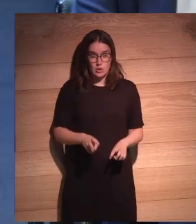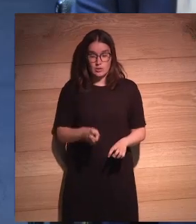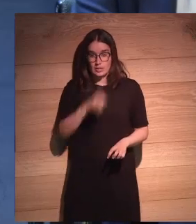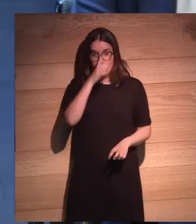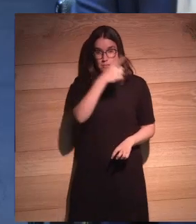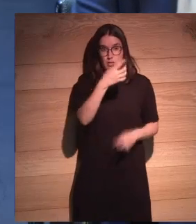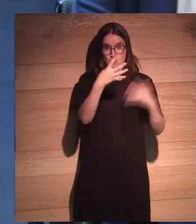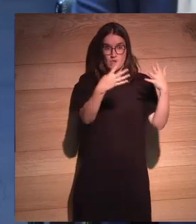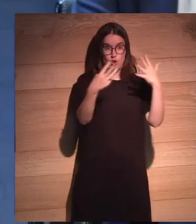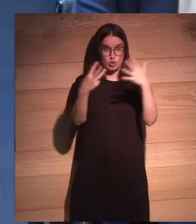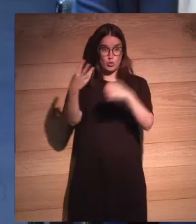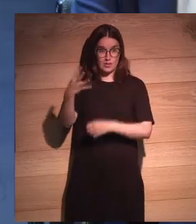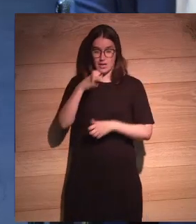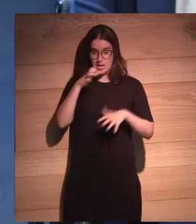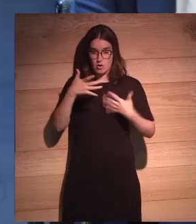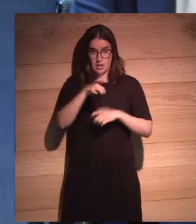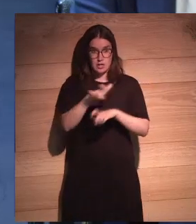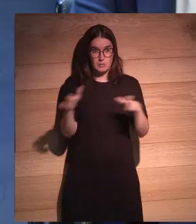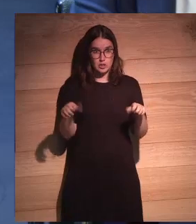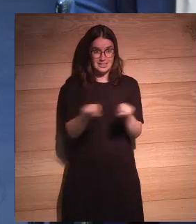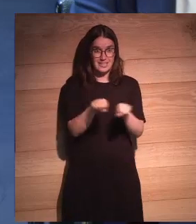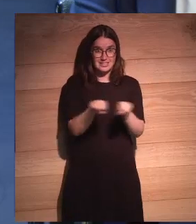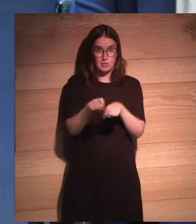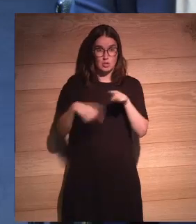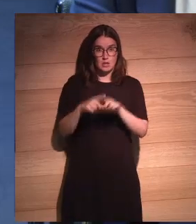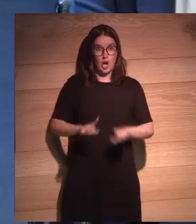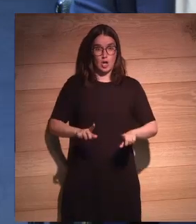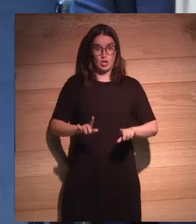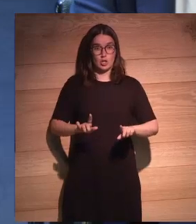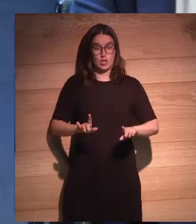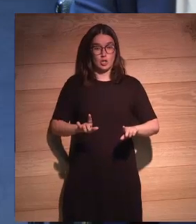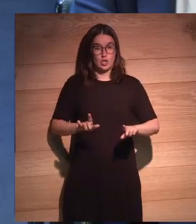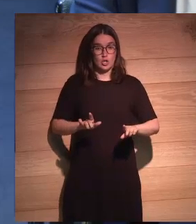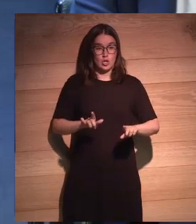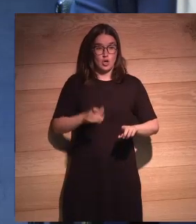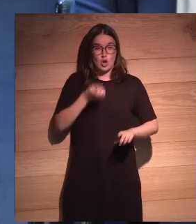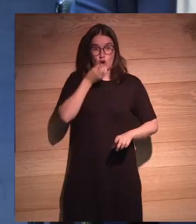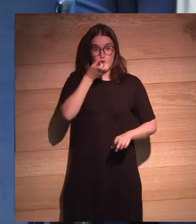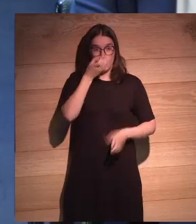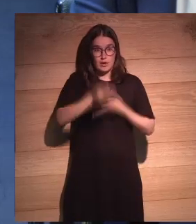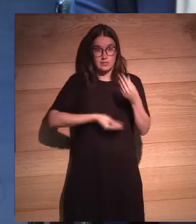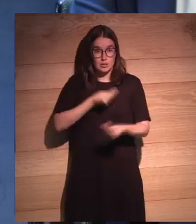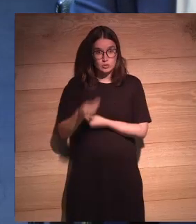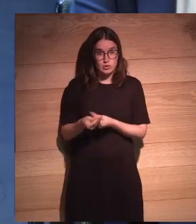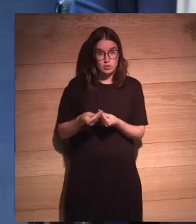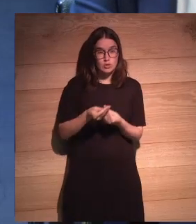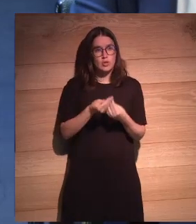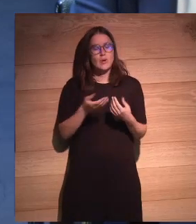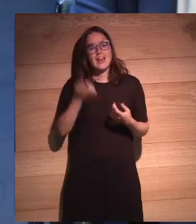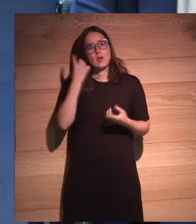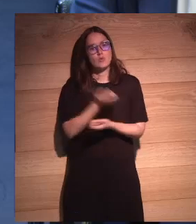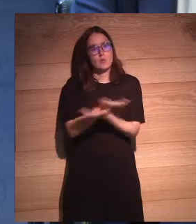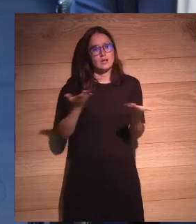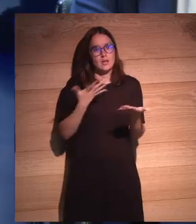año 84 y que ahora la gente de Singapur y de Hong Kong la están implementando, y es lo que está detrás de ahí, es que cualquier